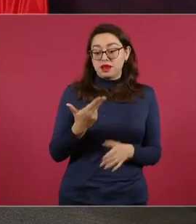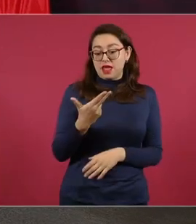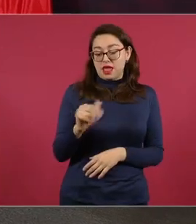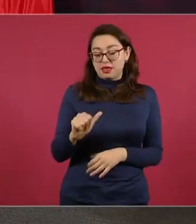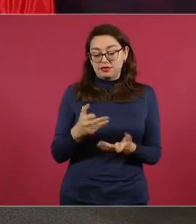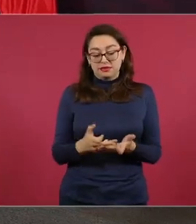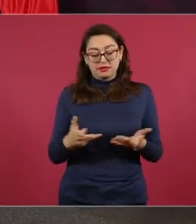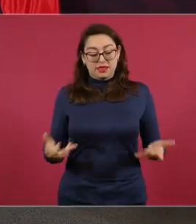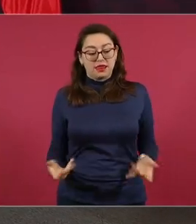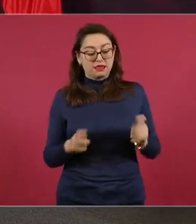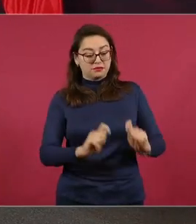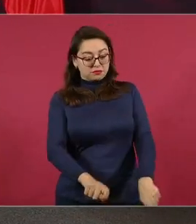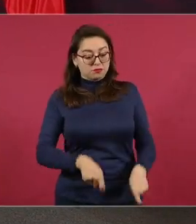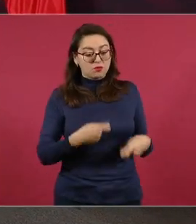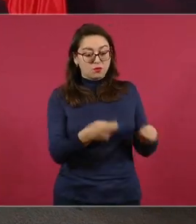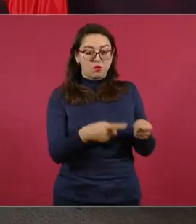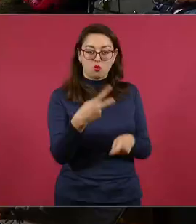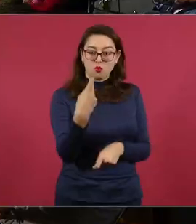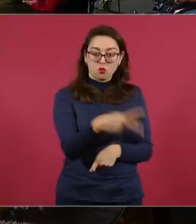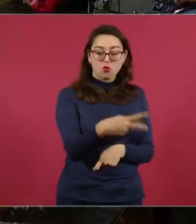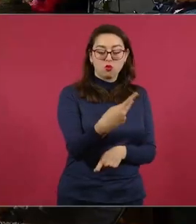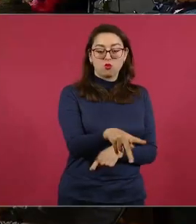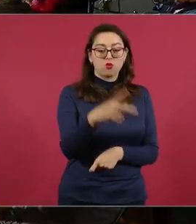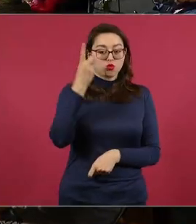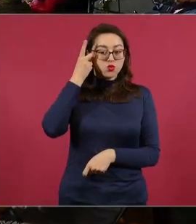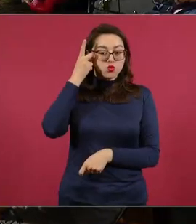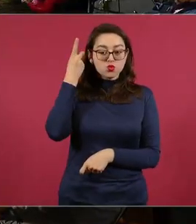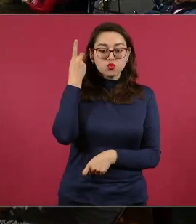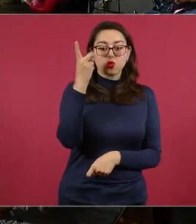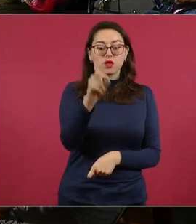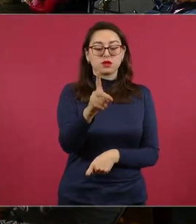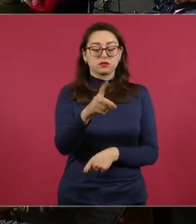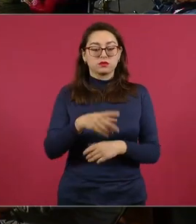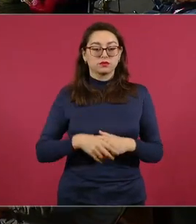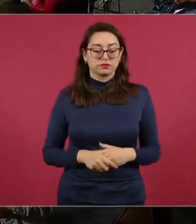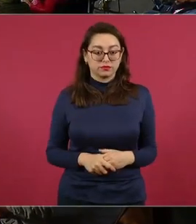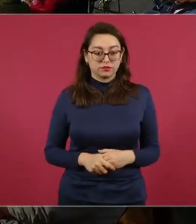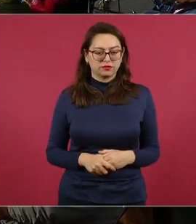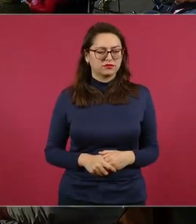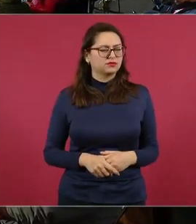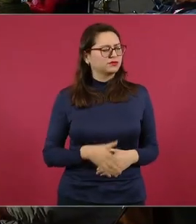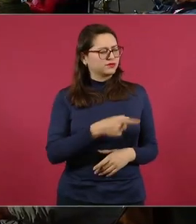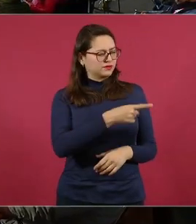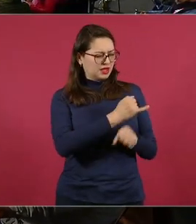A ver si nos dan el dato.